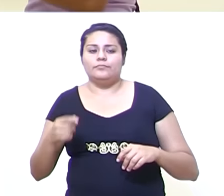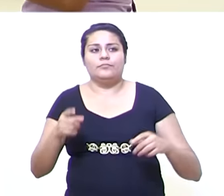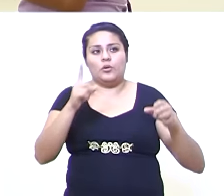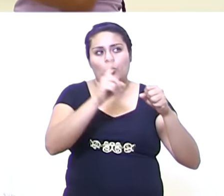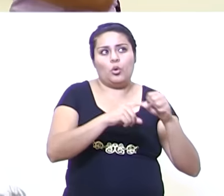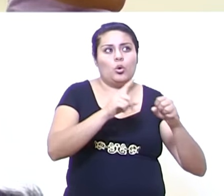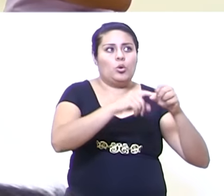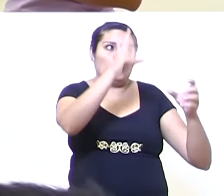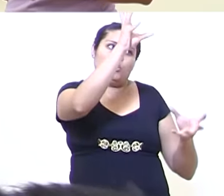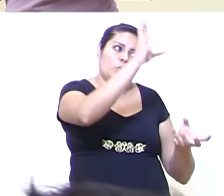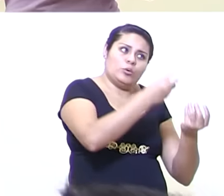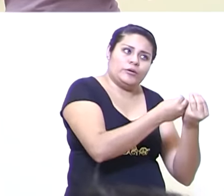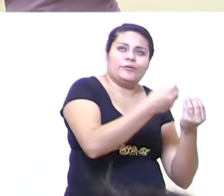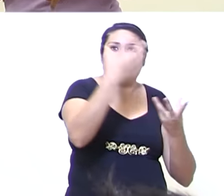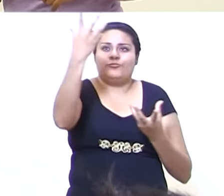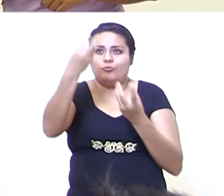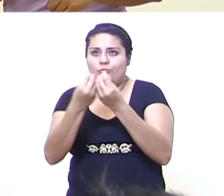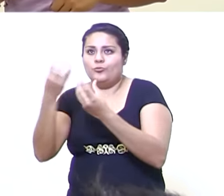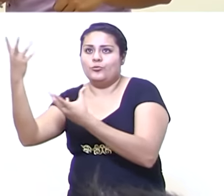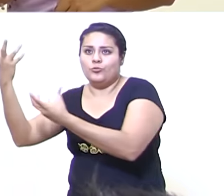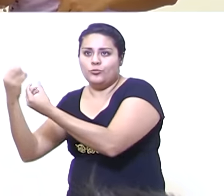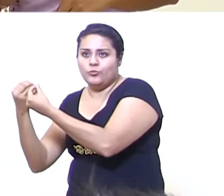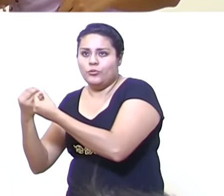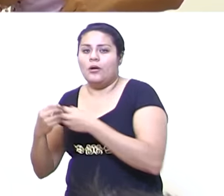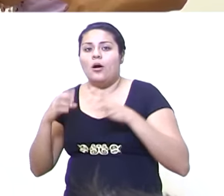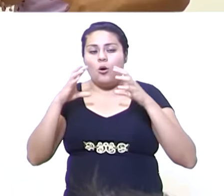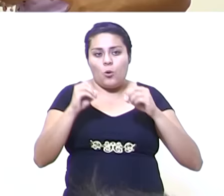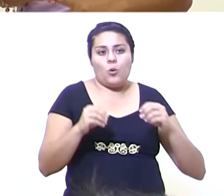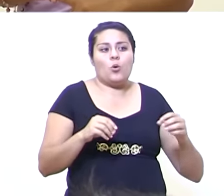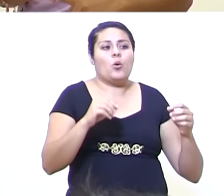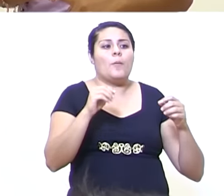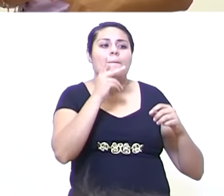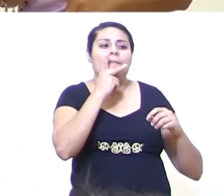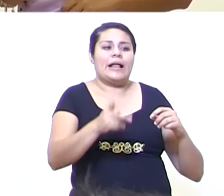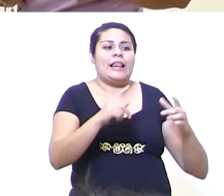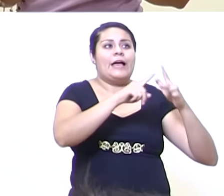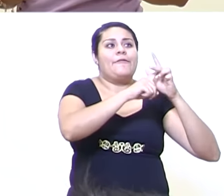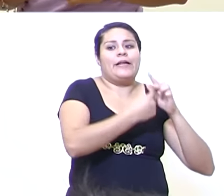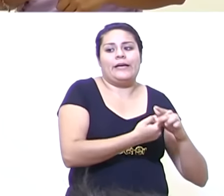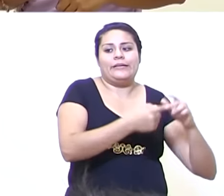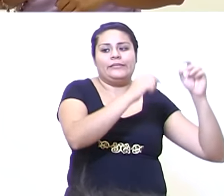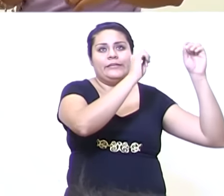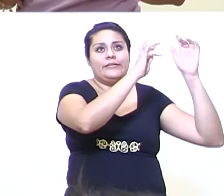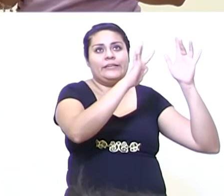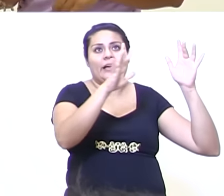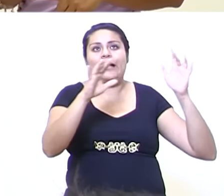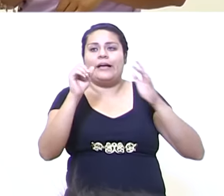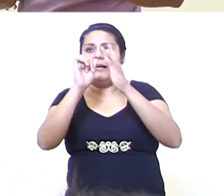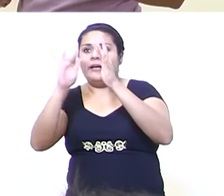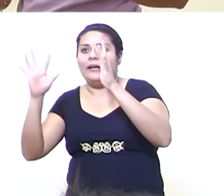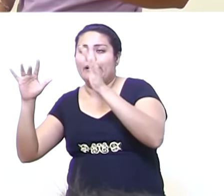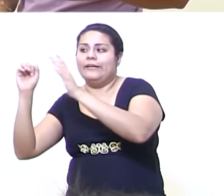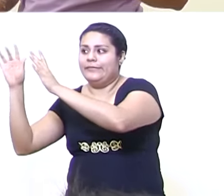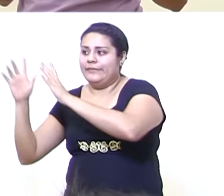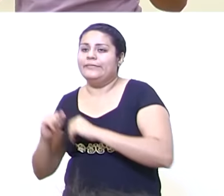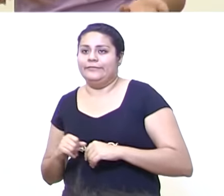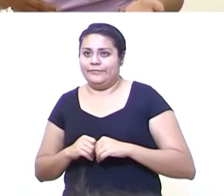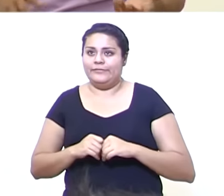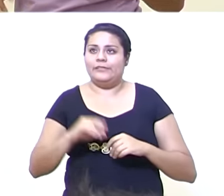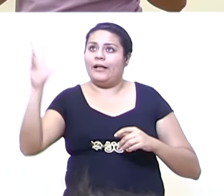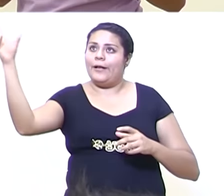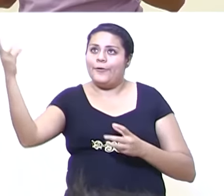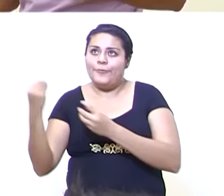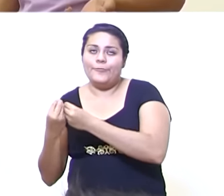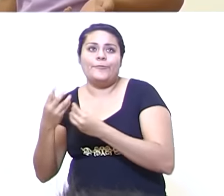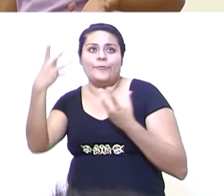clasificación por sonido inicial o letra inicial. y podemos hacer una clasificación por palabras